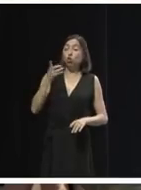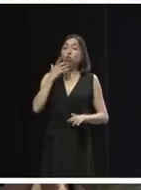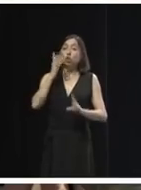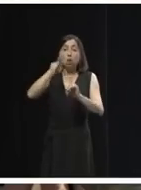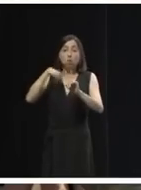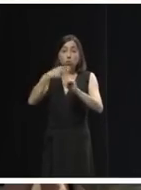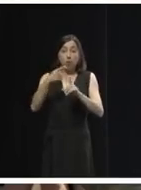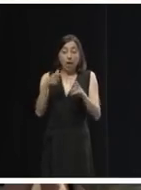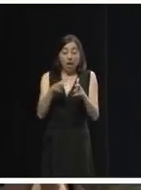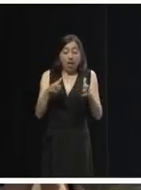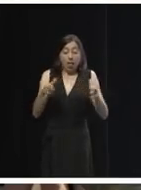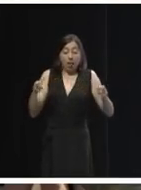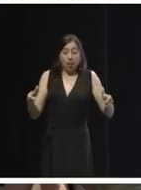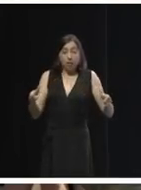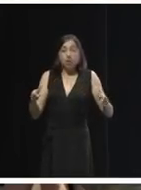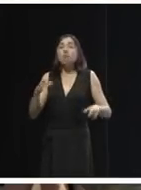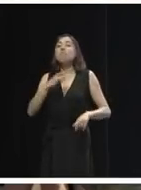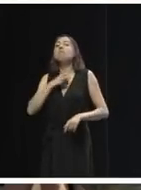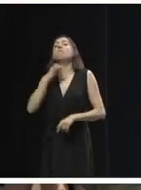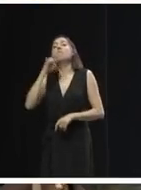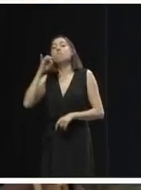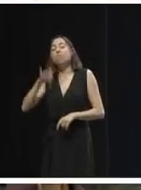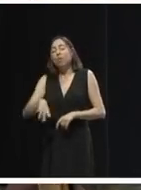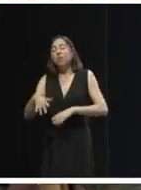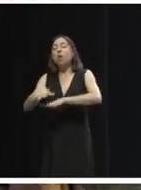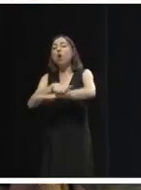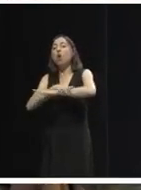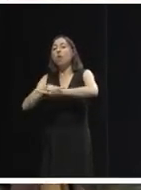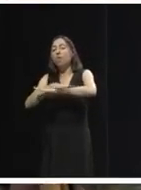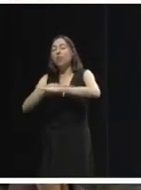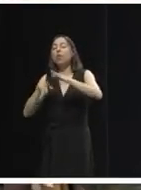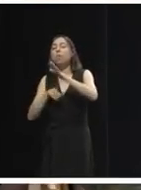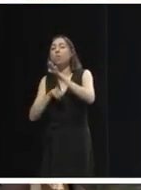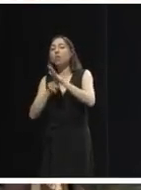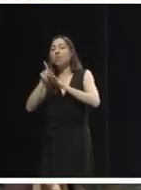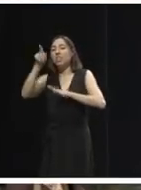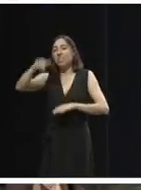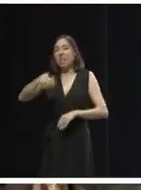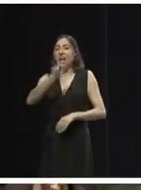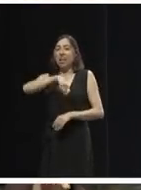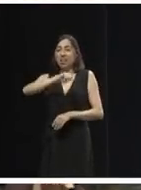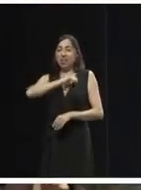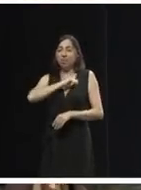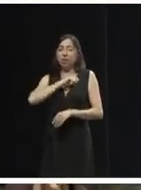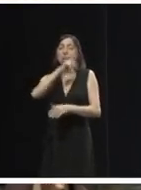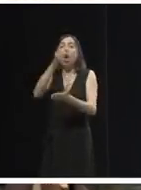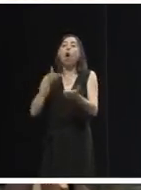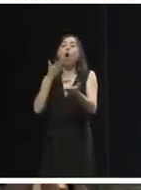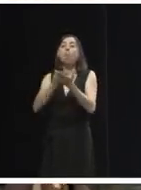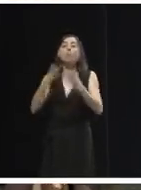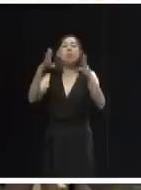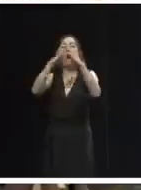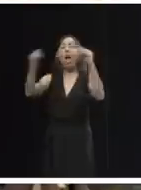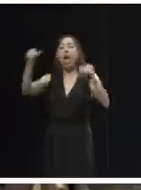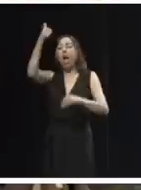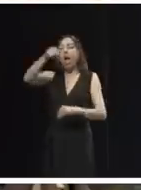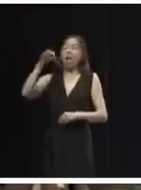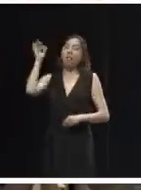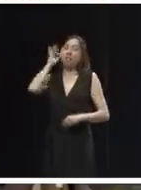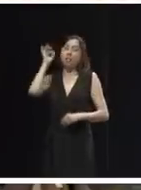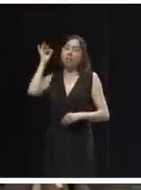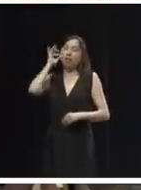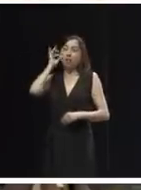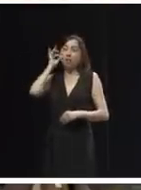muy grande podemos tener gobierno progresista en España. Os pido a los andaluces y a las andaluzas